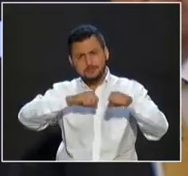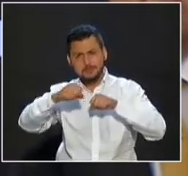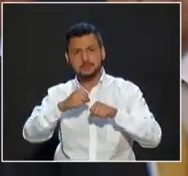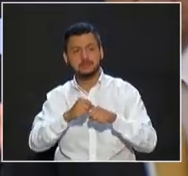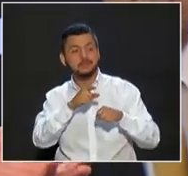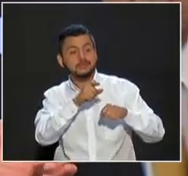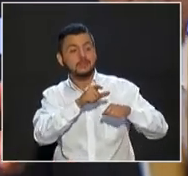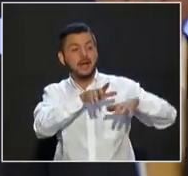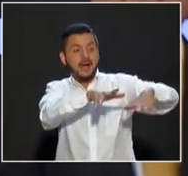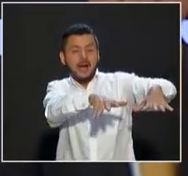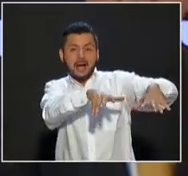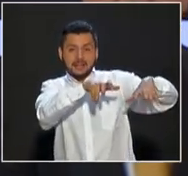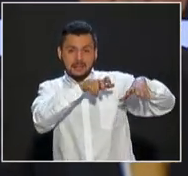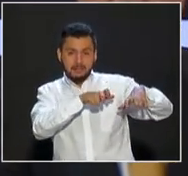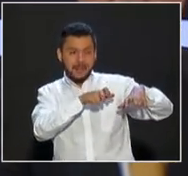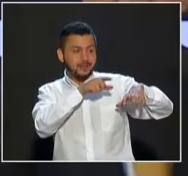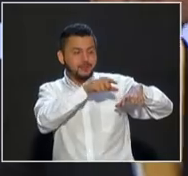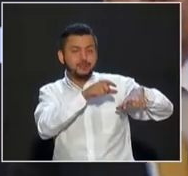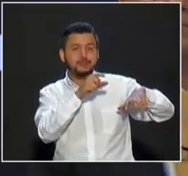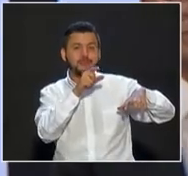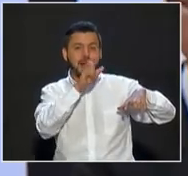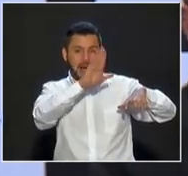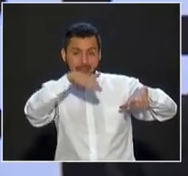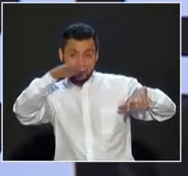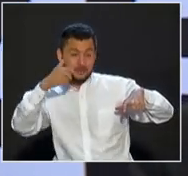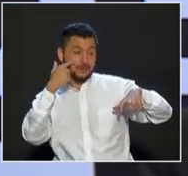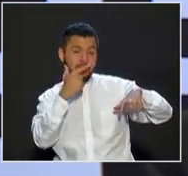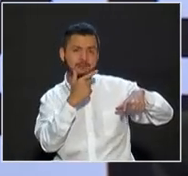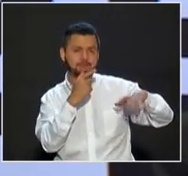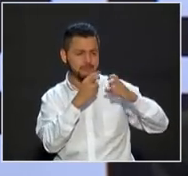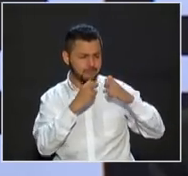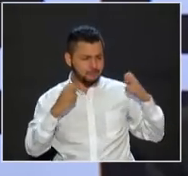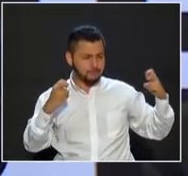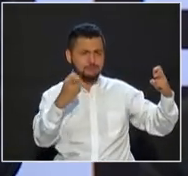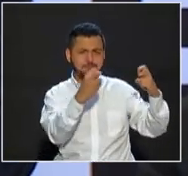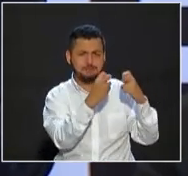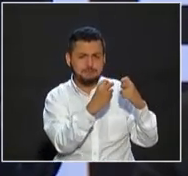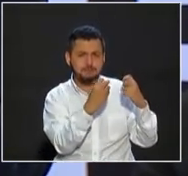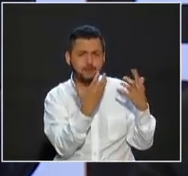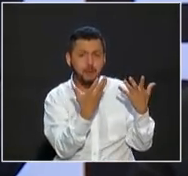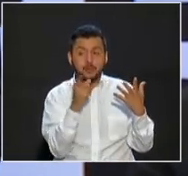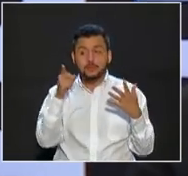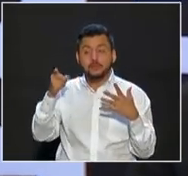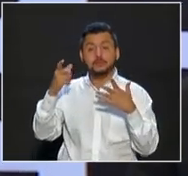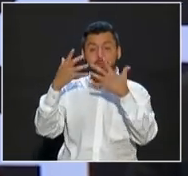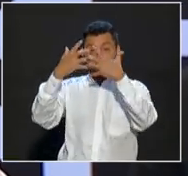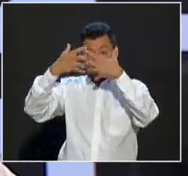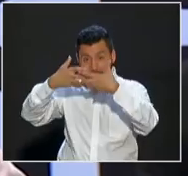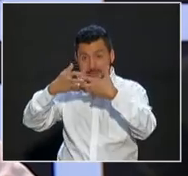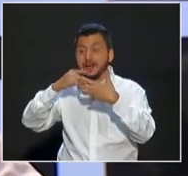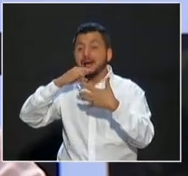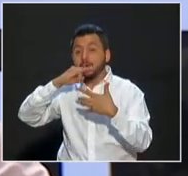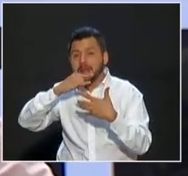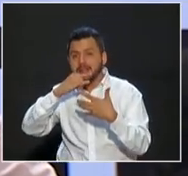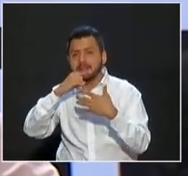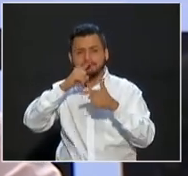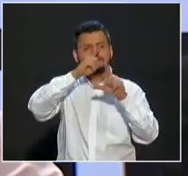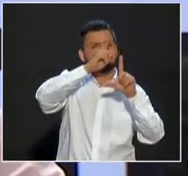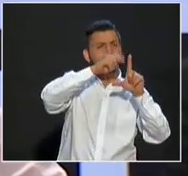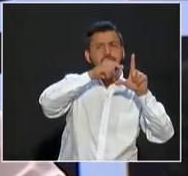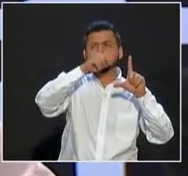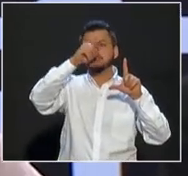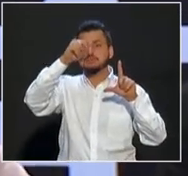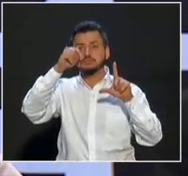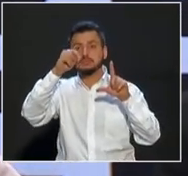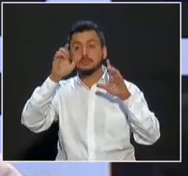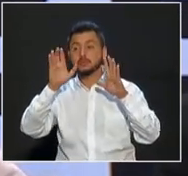no va a decir esto que se va a decir aquello esta situación nosotros es difícil porque pone en riesgo unos indicadores financieros de la gobernación y la liquidez